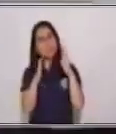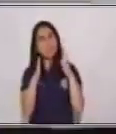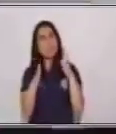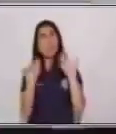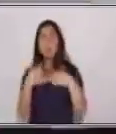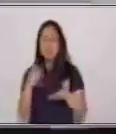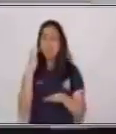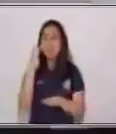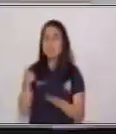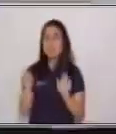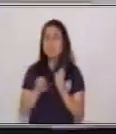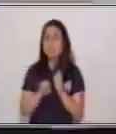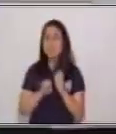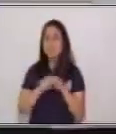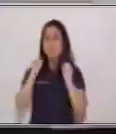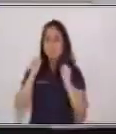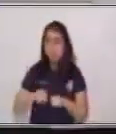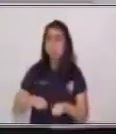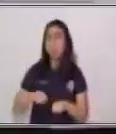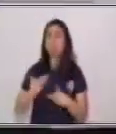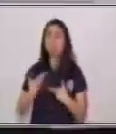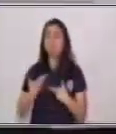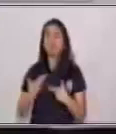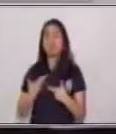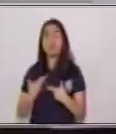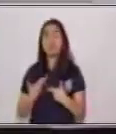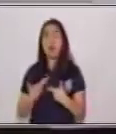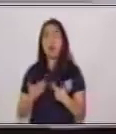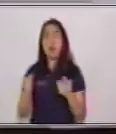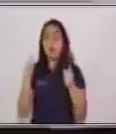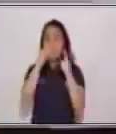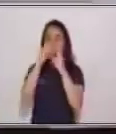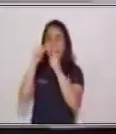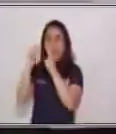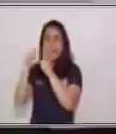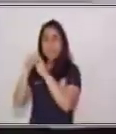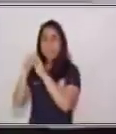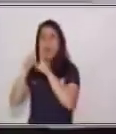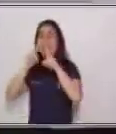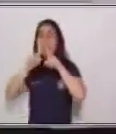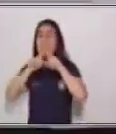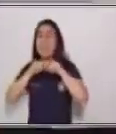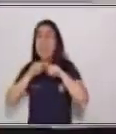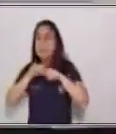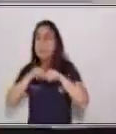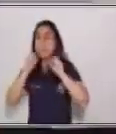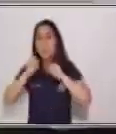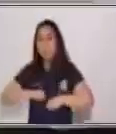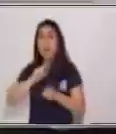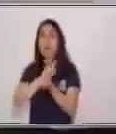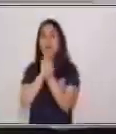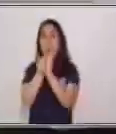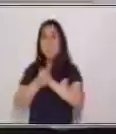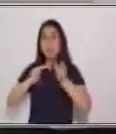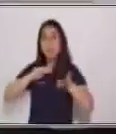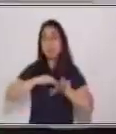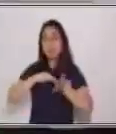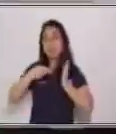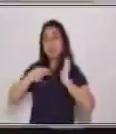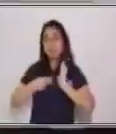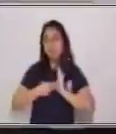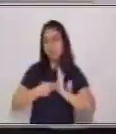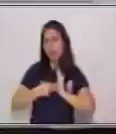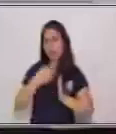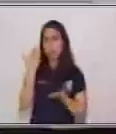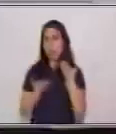palabras pueden cambiar de significado teniendo en cuenta en dónde se le coloca la acentuación al momento